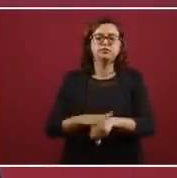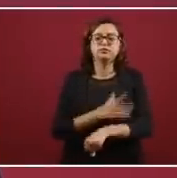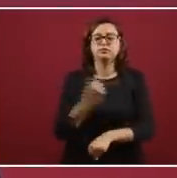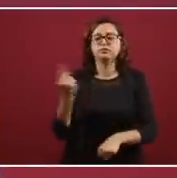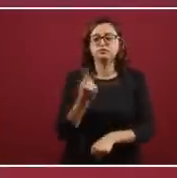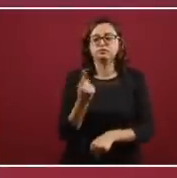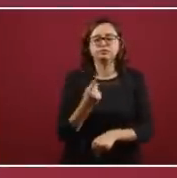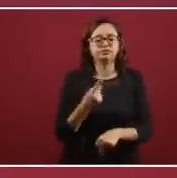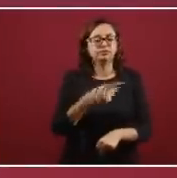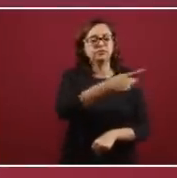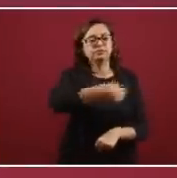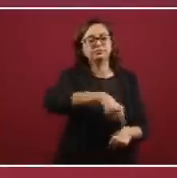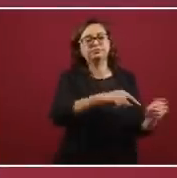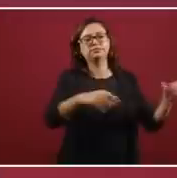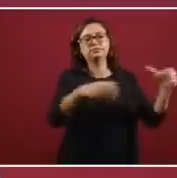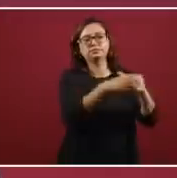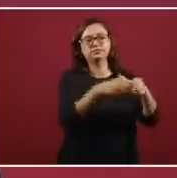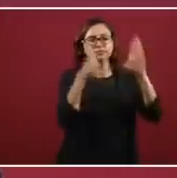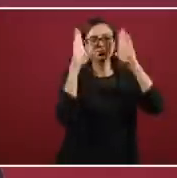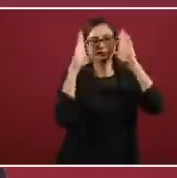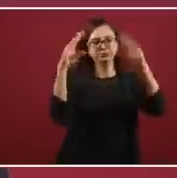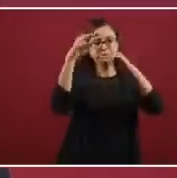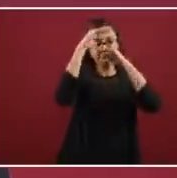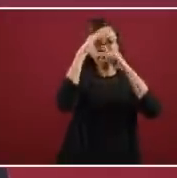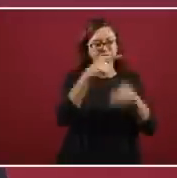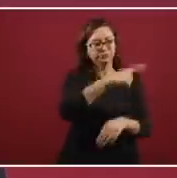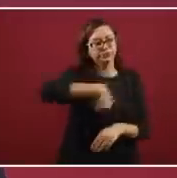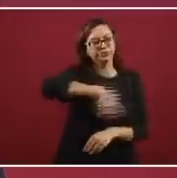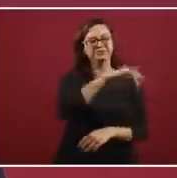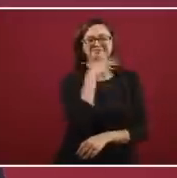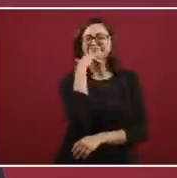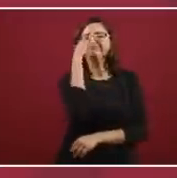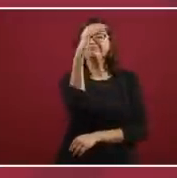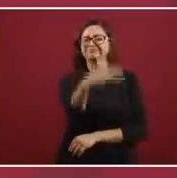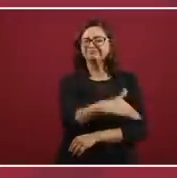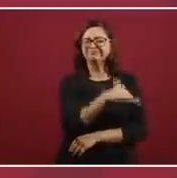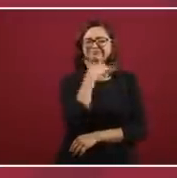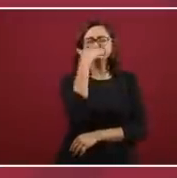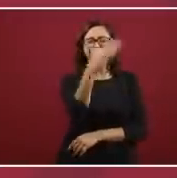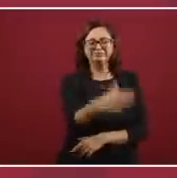los conservadores son muy corruptos,